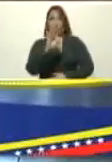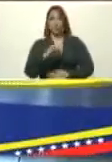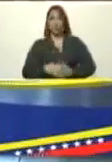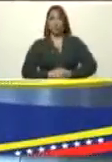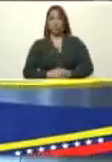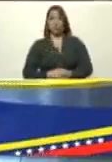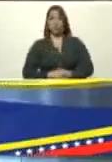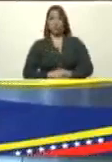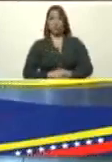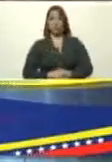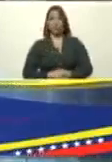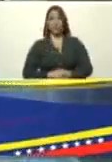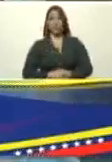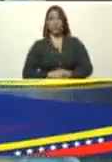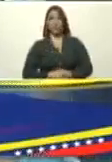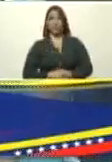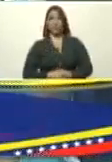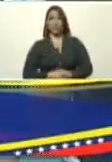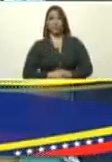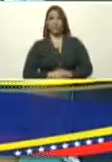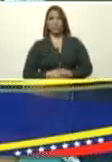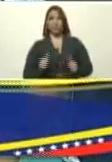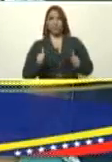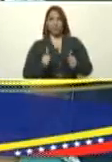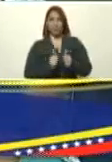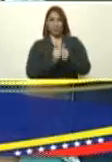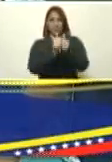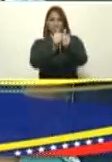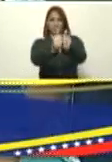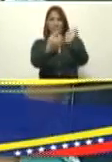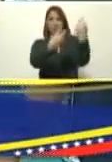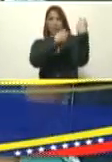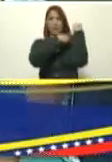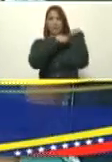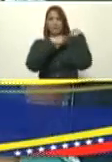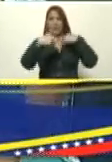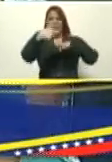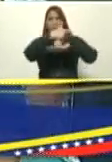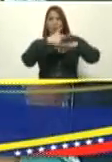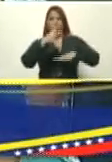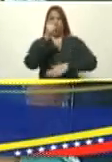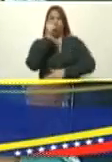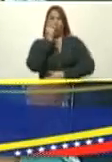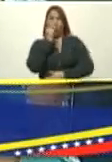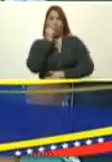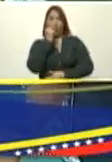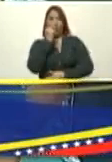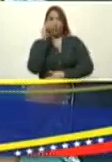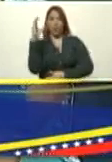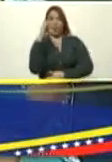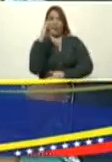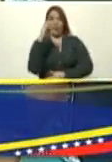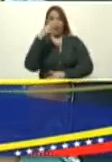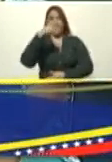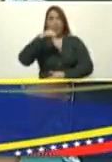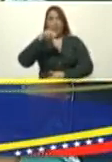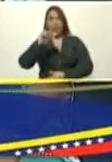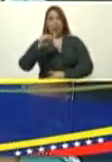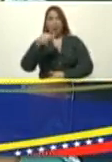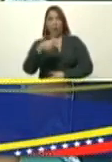50% de los niños. Aquí me acompaña el jefe de gobierno de Caracas, Nahum Fernández, la